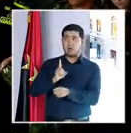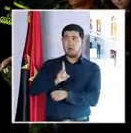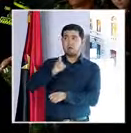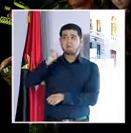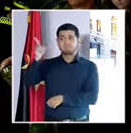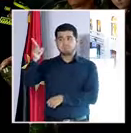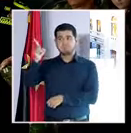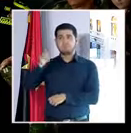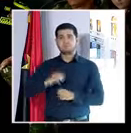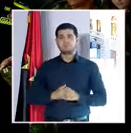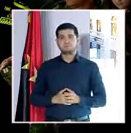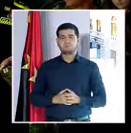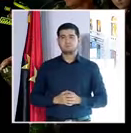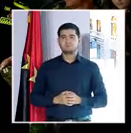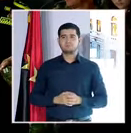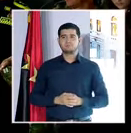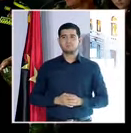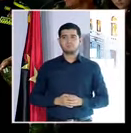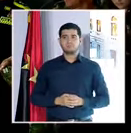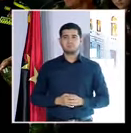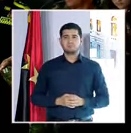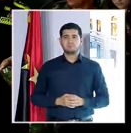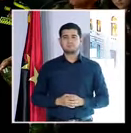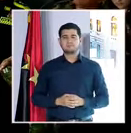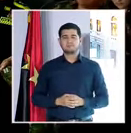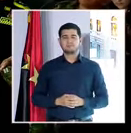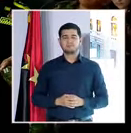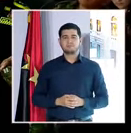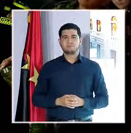Fernando, sé que es maestro también,